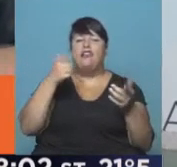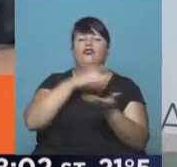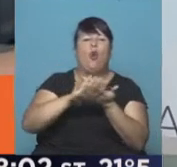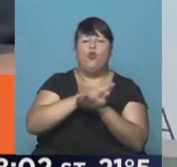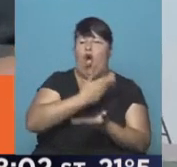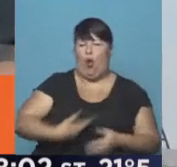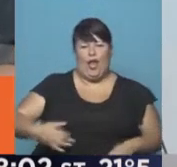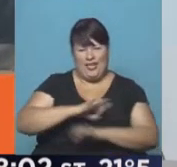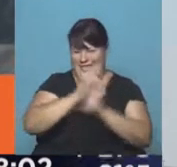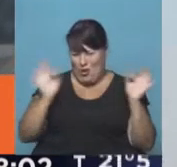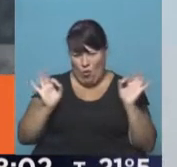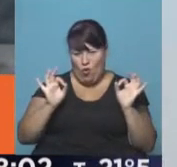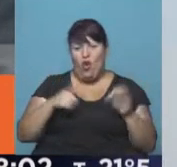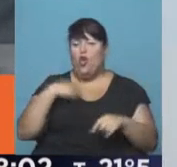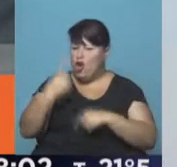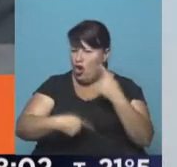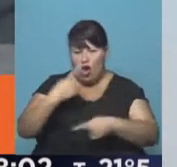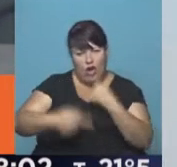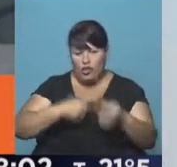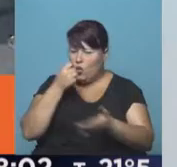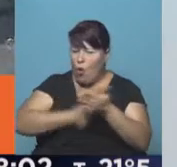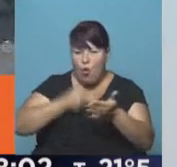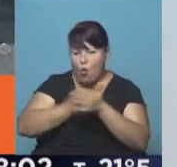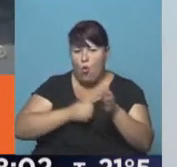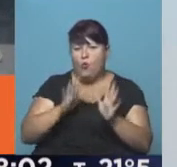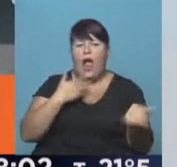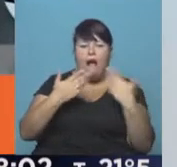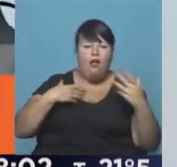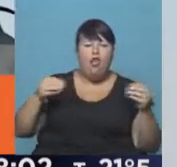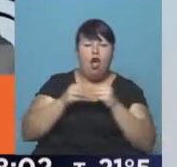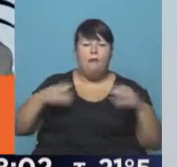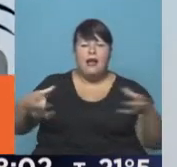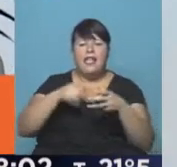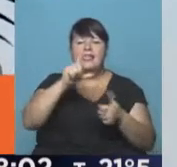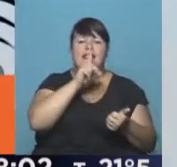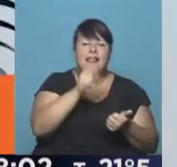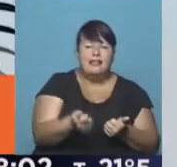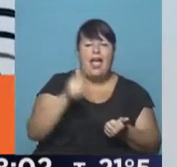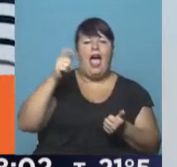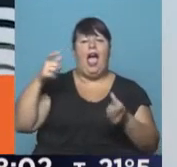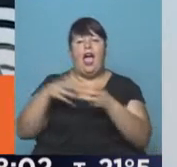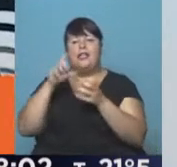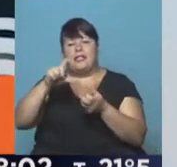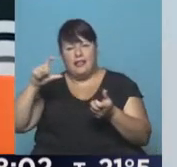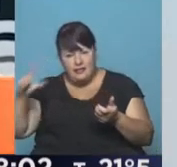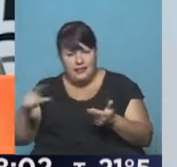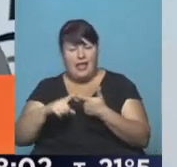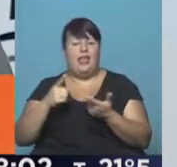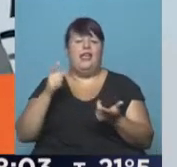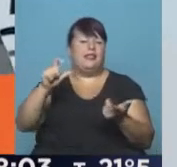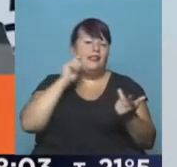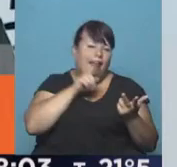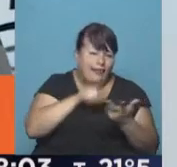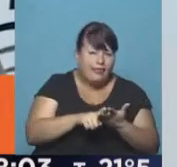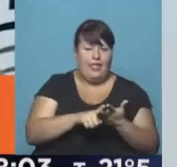más la situación. El 6 de abril creo que va a ser un paro histórico y ojalá que estemos a la altura de las circunstancias, porque a partir